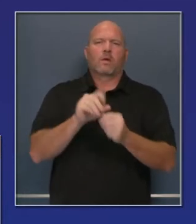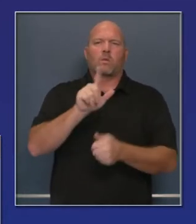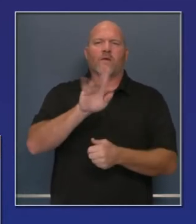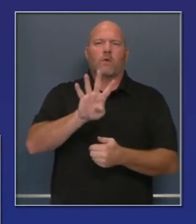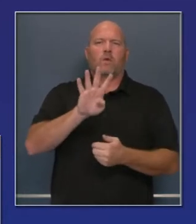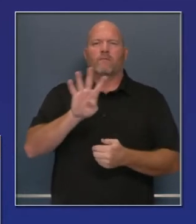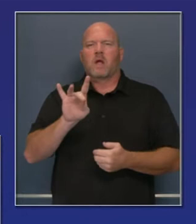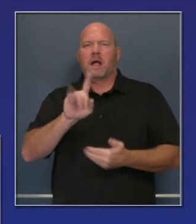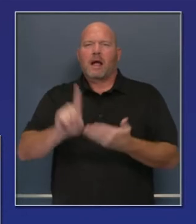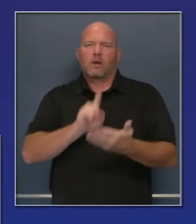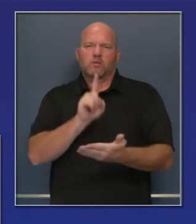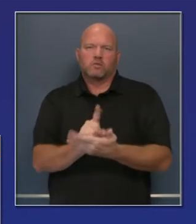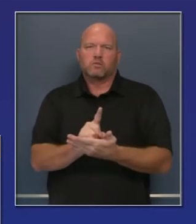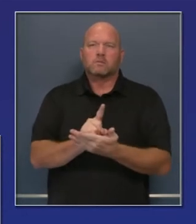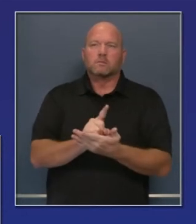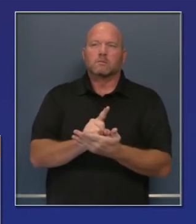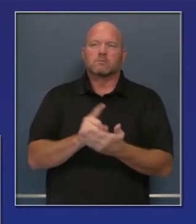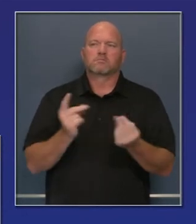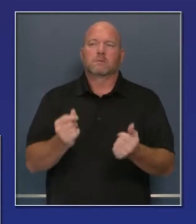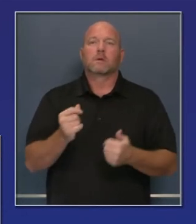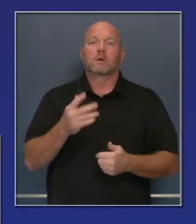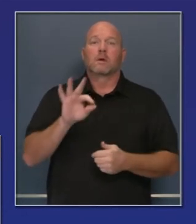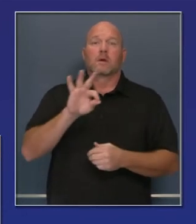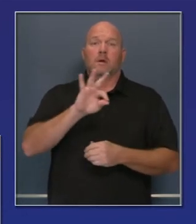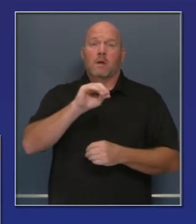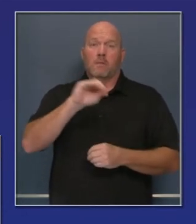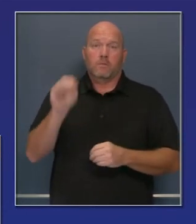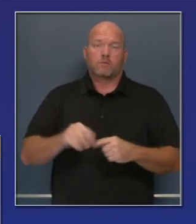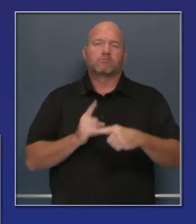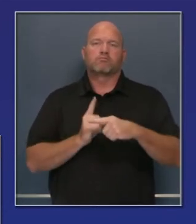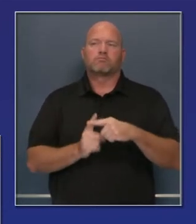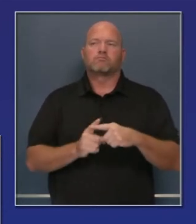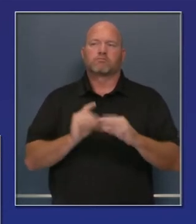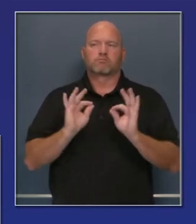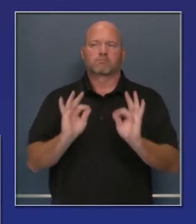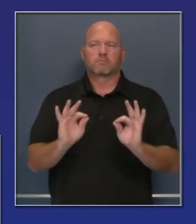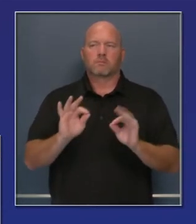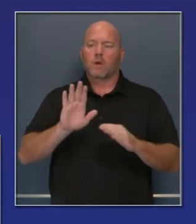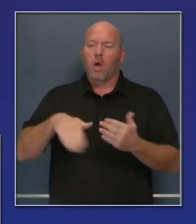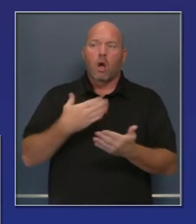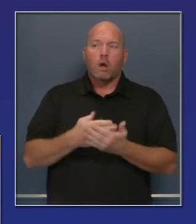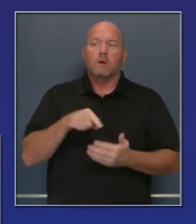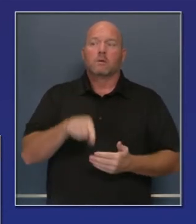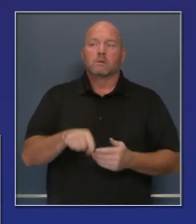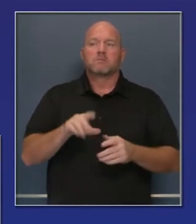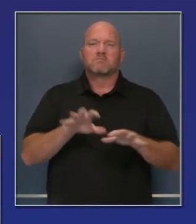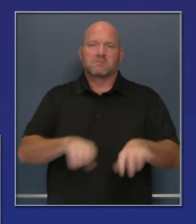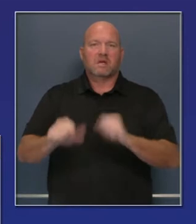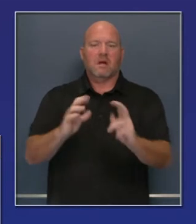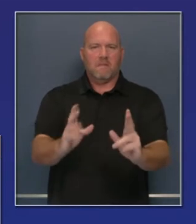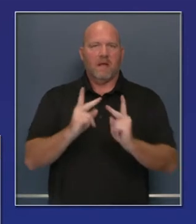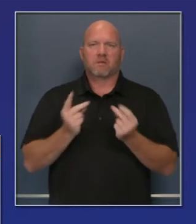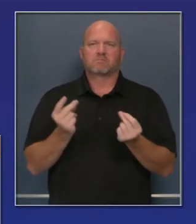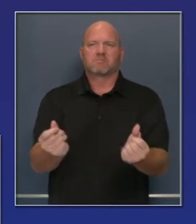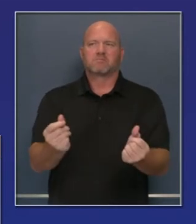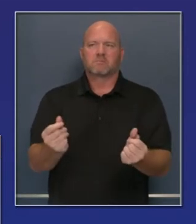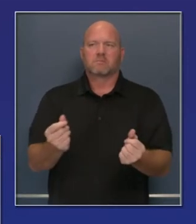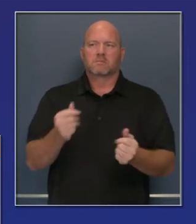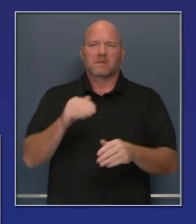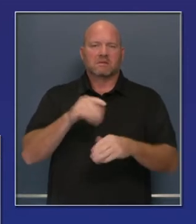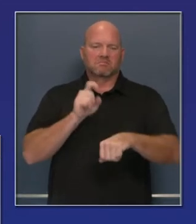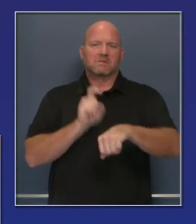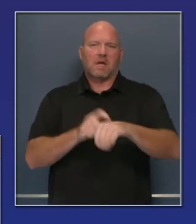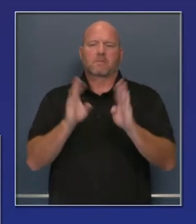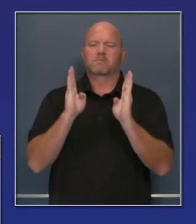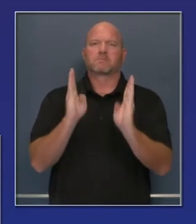de las 24 a 48 horas después del hecho. De hecho, hasta 90% de las pruebas que se realizan están siendo